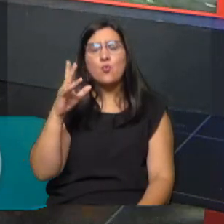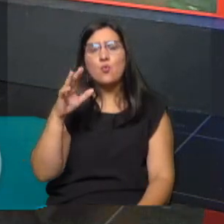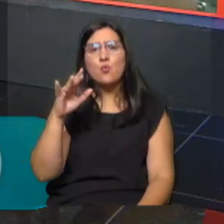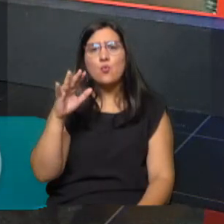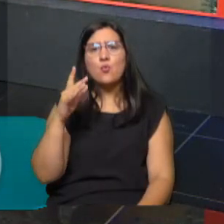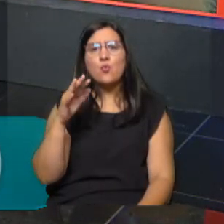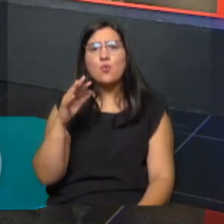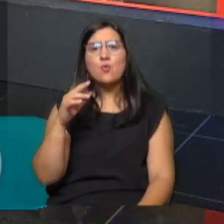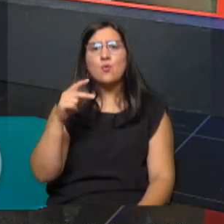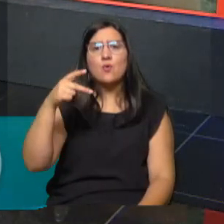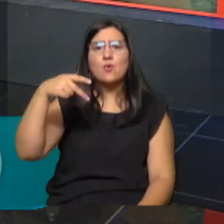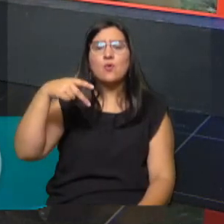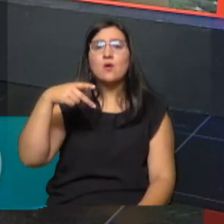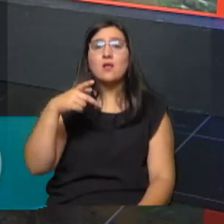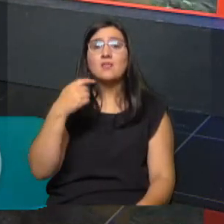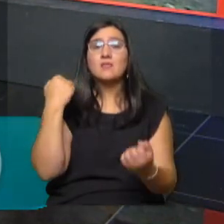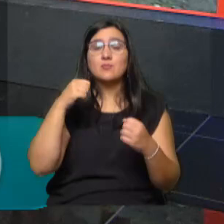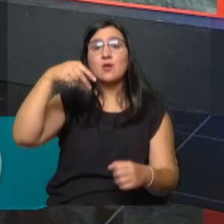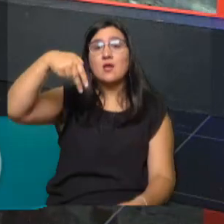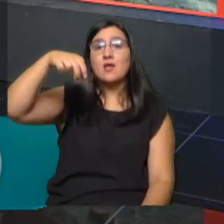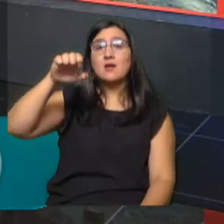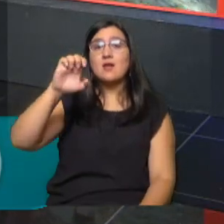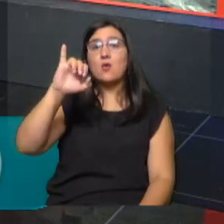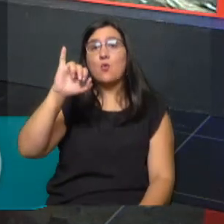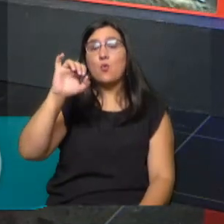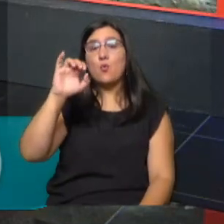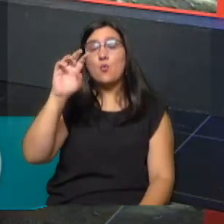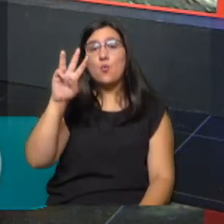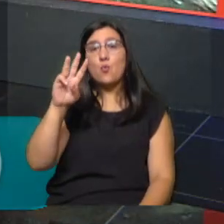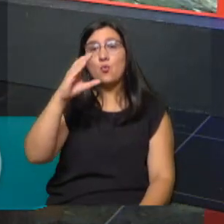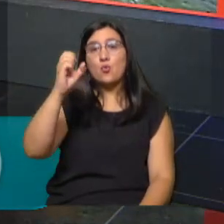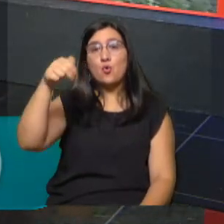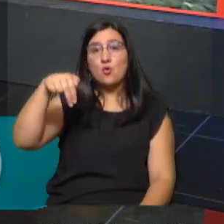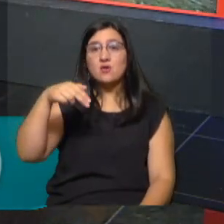Kubik? Bueno, saludos a todos los... Newcom, decís vos, Fito. ¿Qué es?